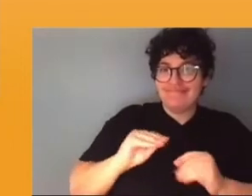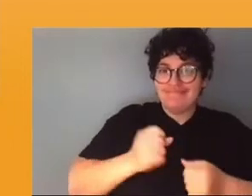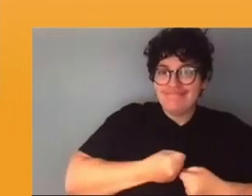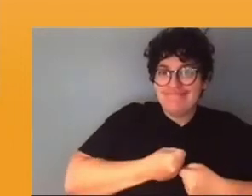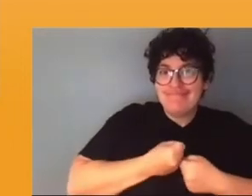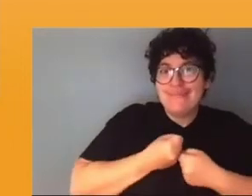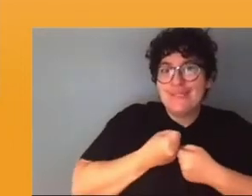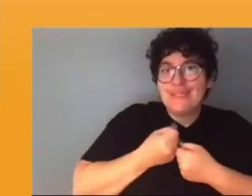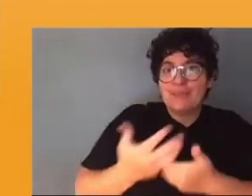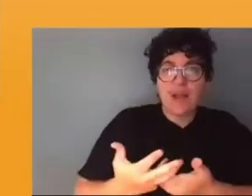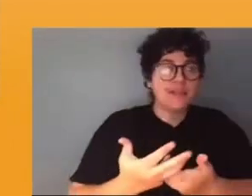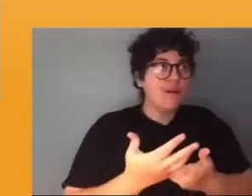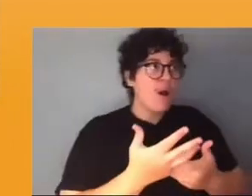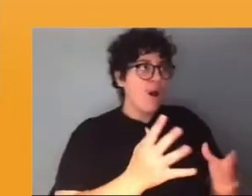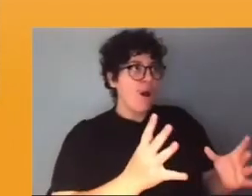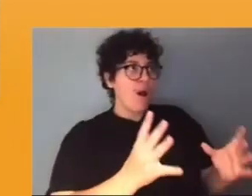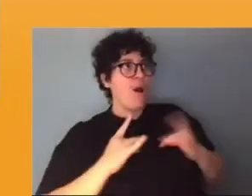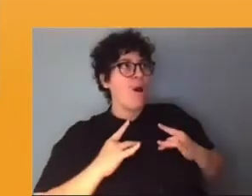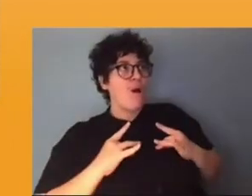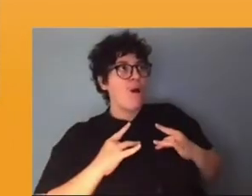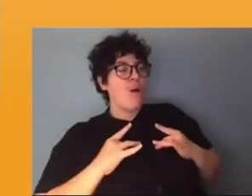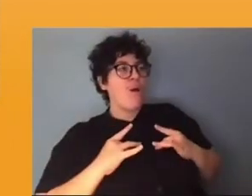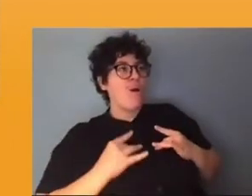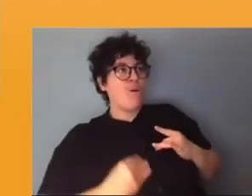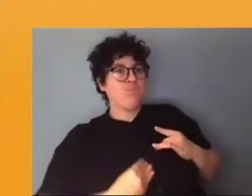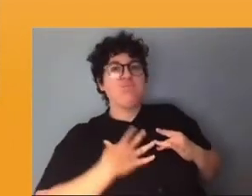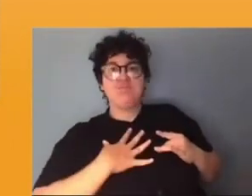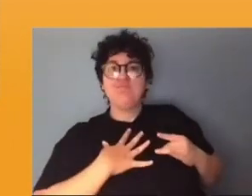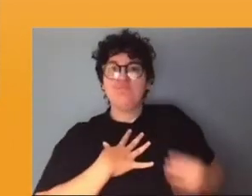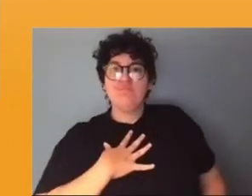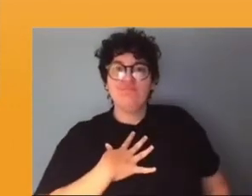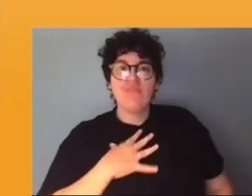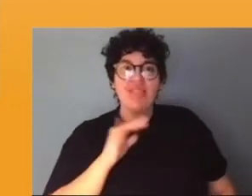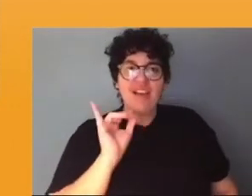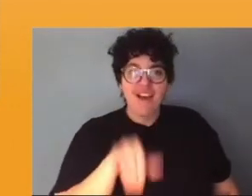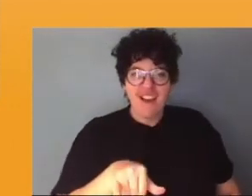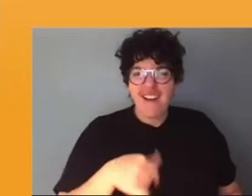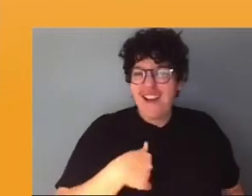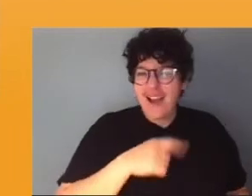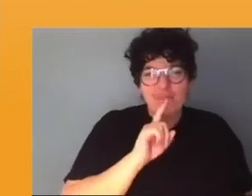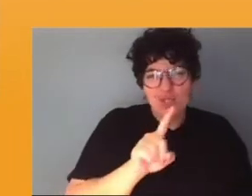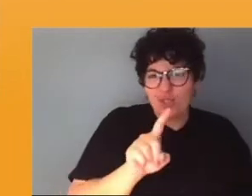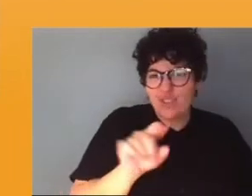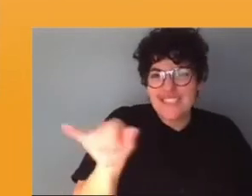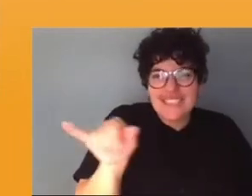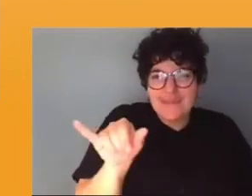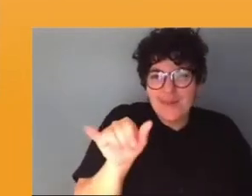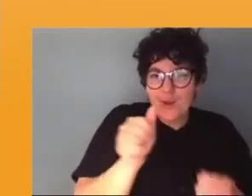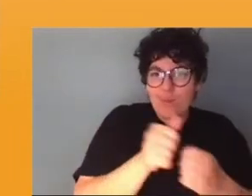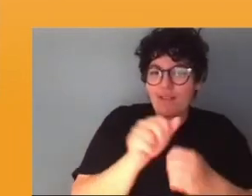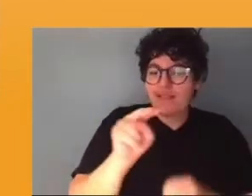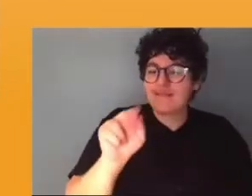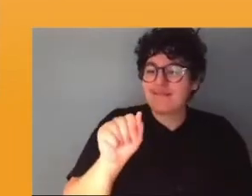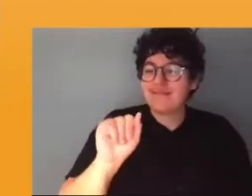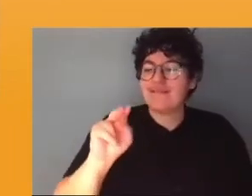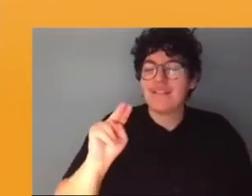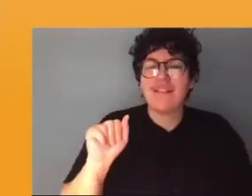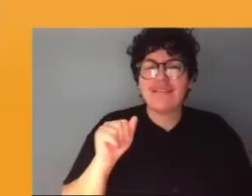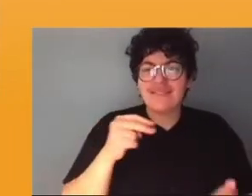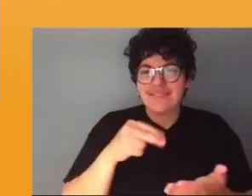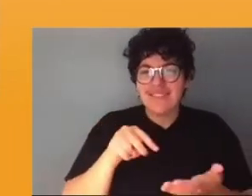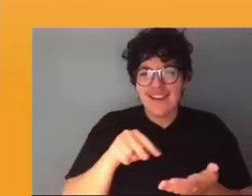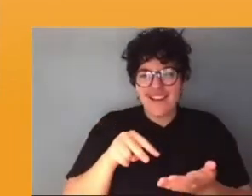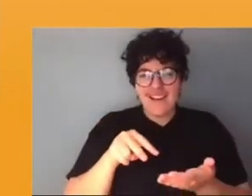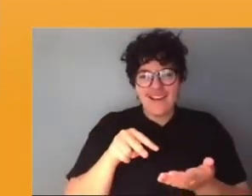seguimos la fluidez, el fluir del movimiento de la danza. Y estoy muy segura que la danza de Naina es lo mismo, porque